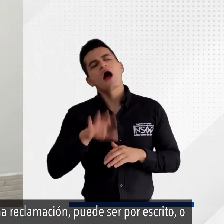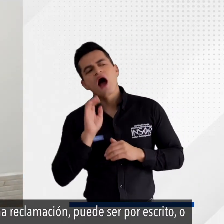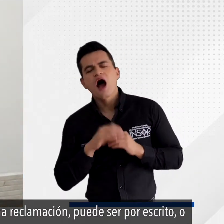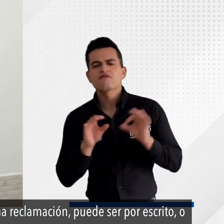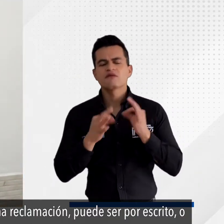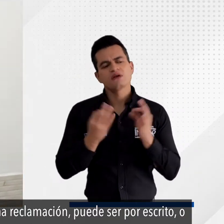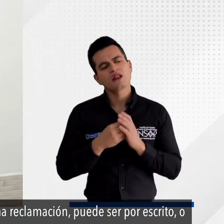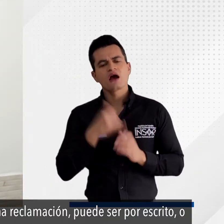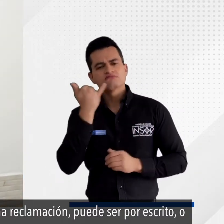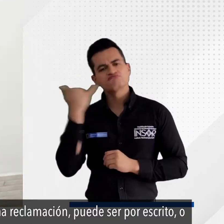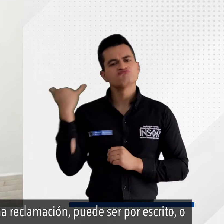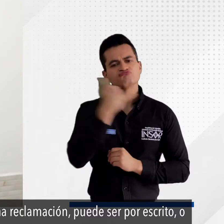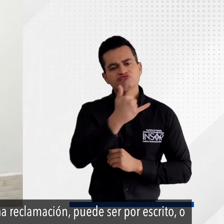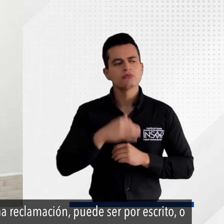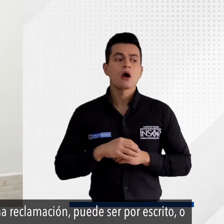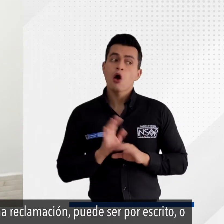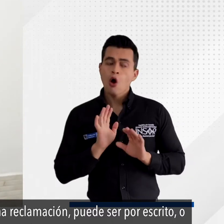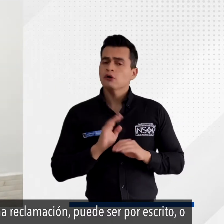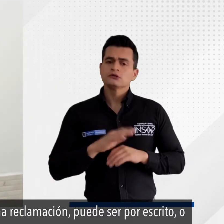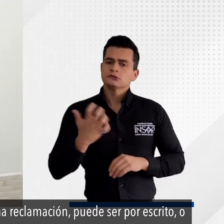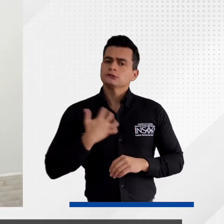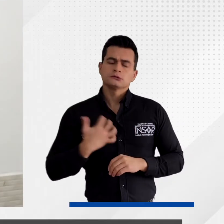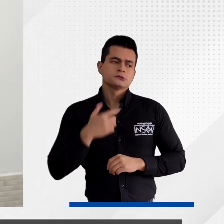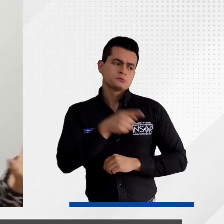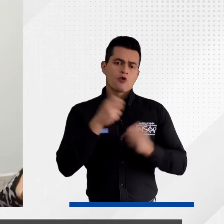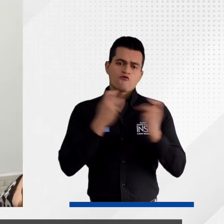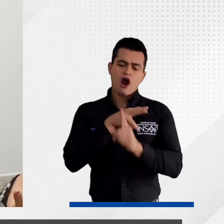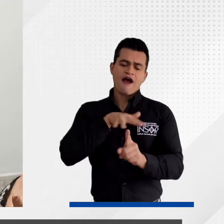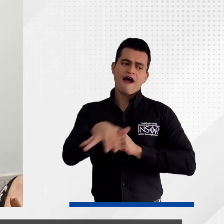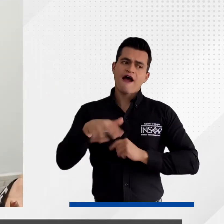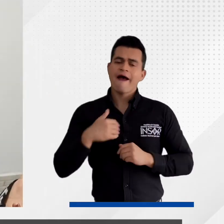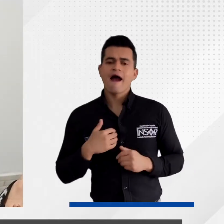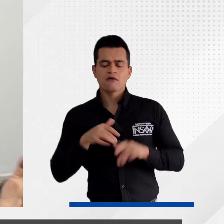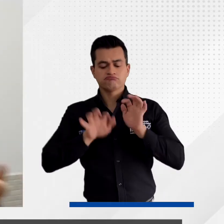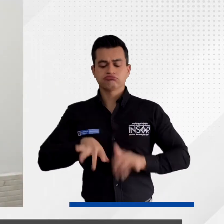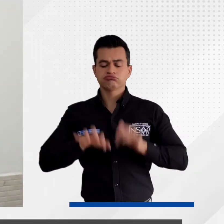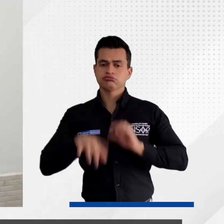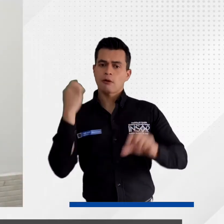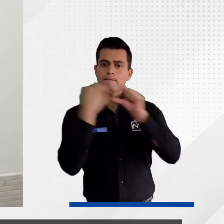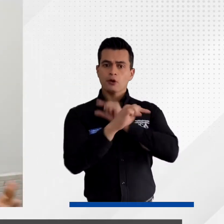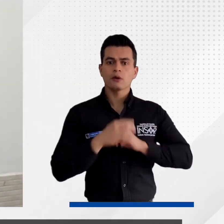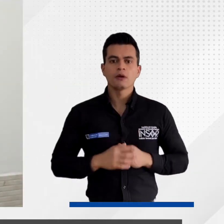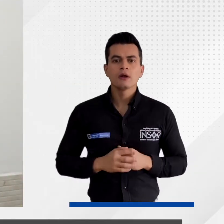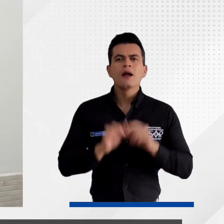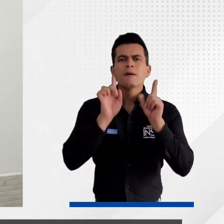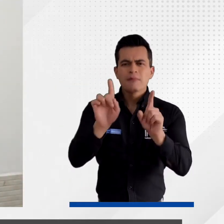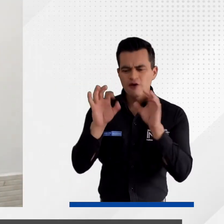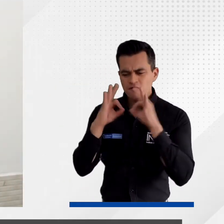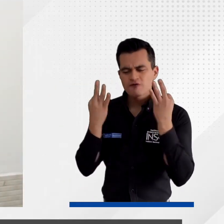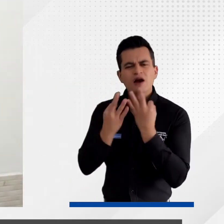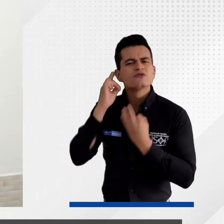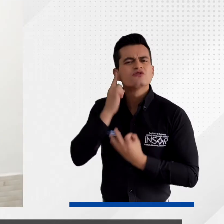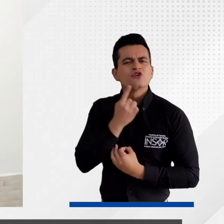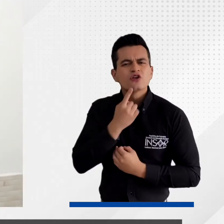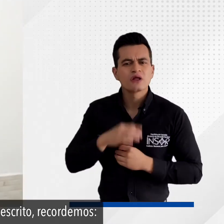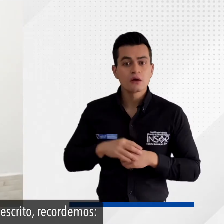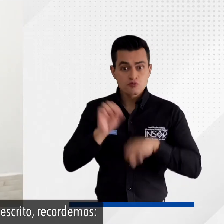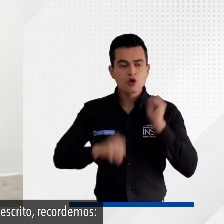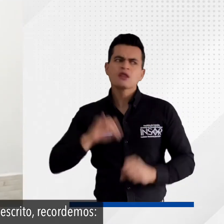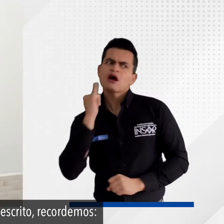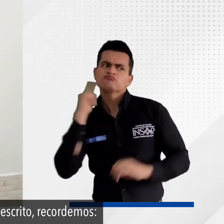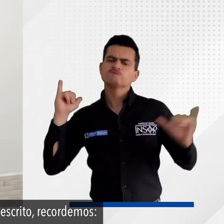o usualmente la hacen vía telefónica, pero aquí con la comunidad o con las familias sordas no tenemos esta